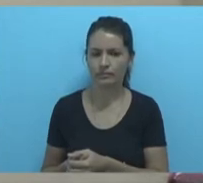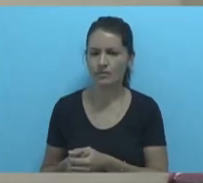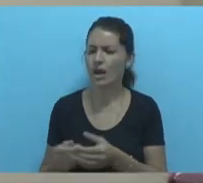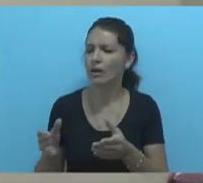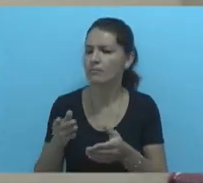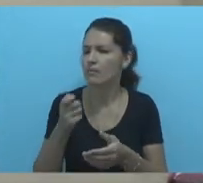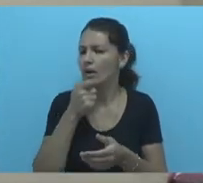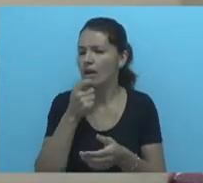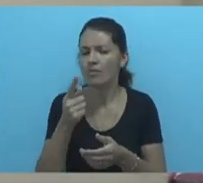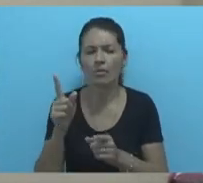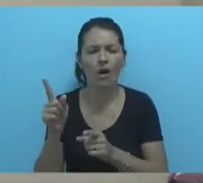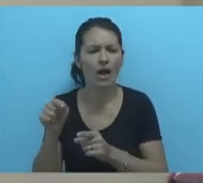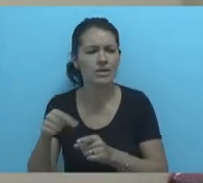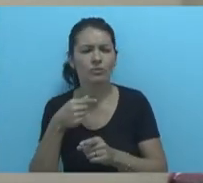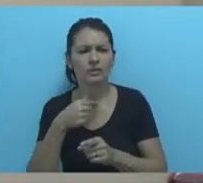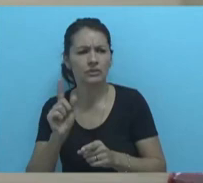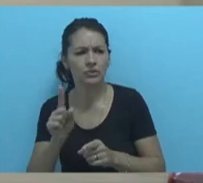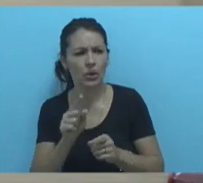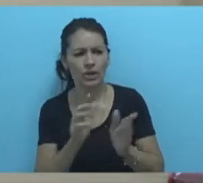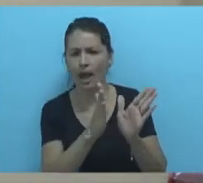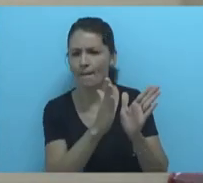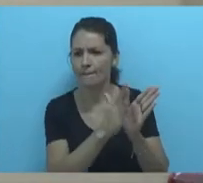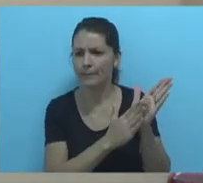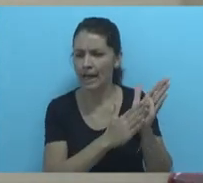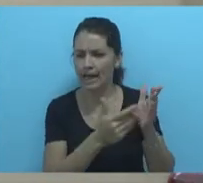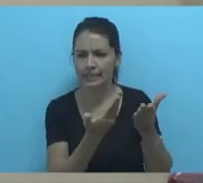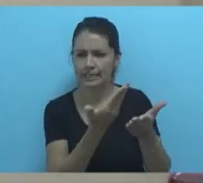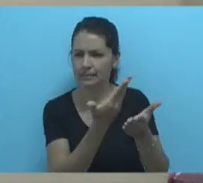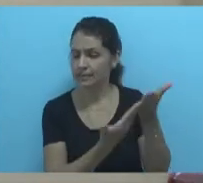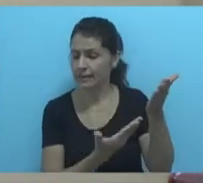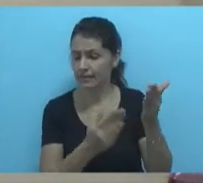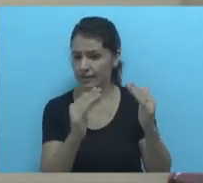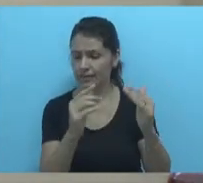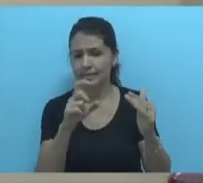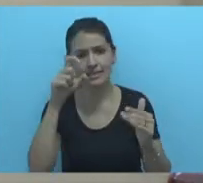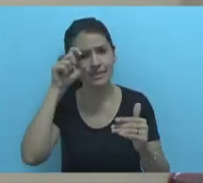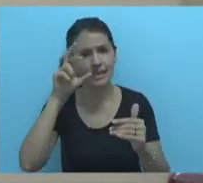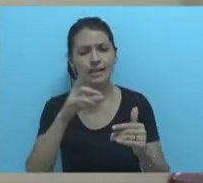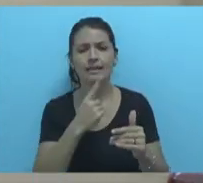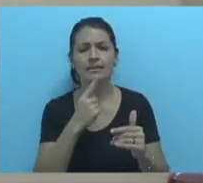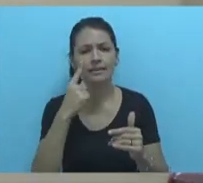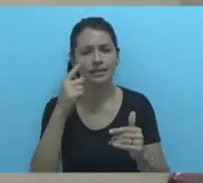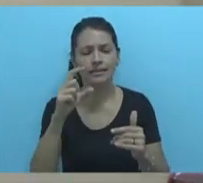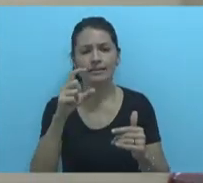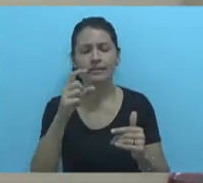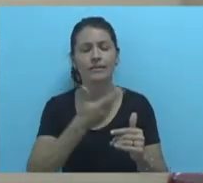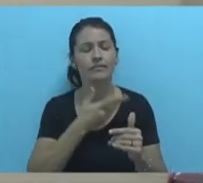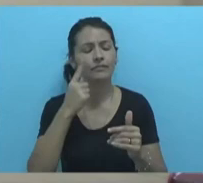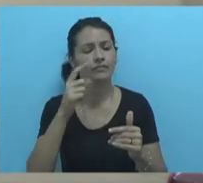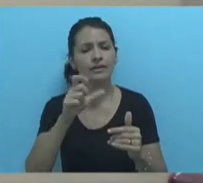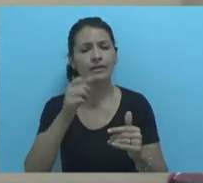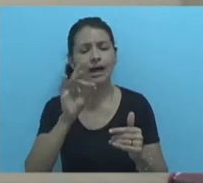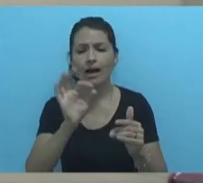certificado de vivienda como una opción a la hora de defender a los más desventajados, bueno, también ahí tenemos que estar.